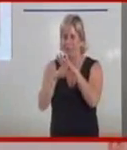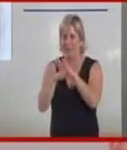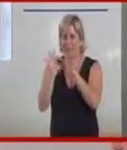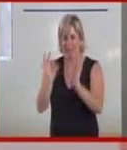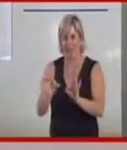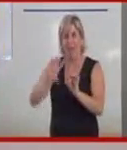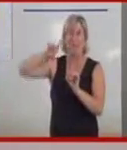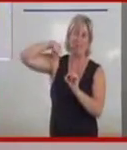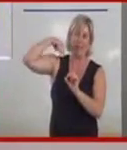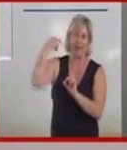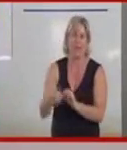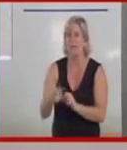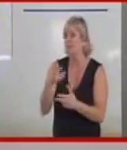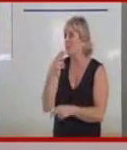la